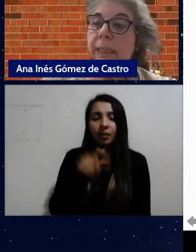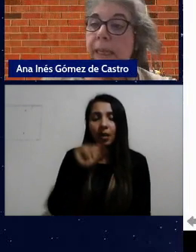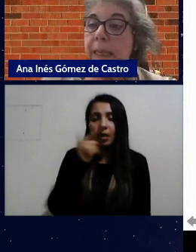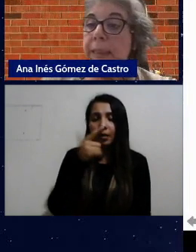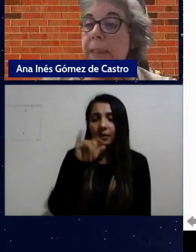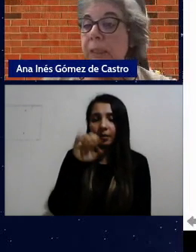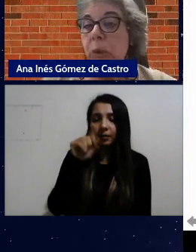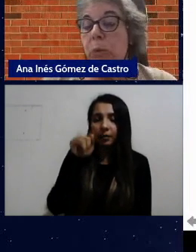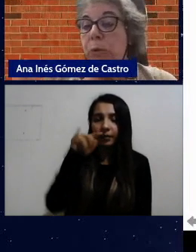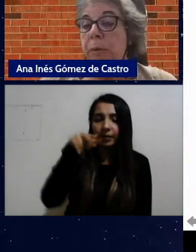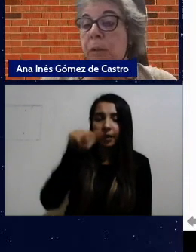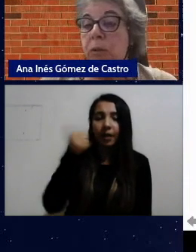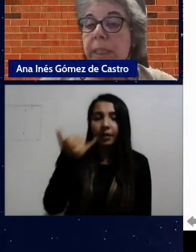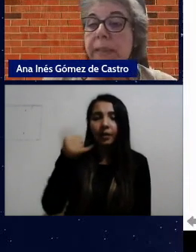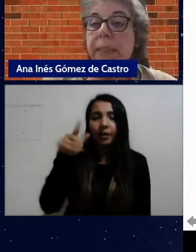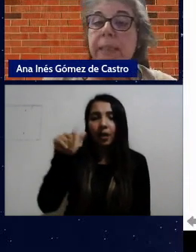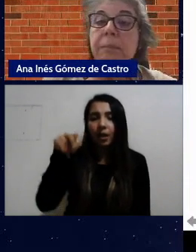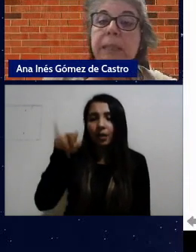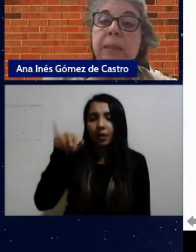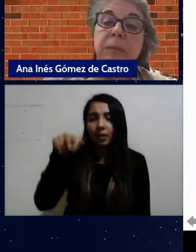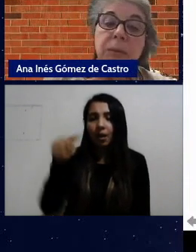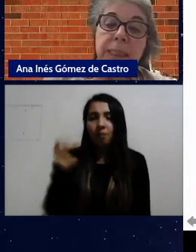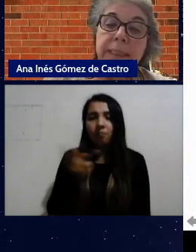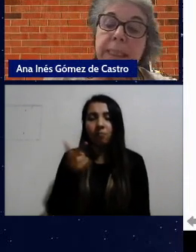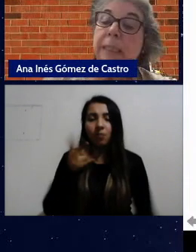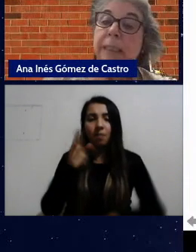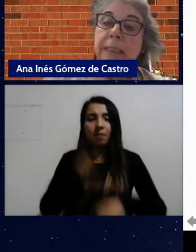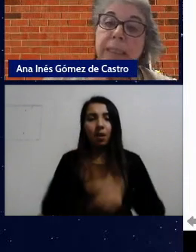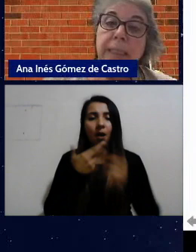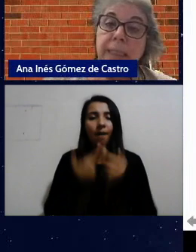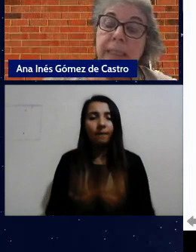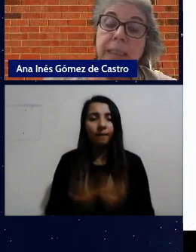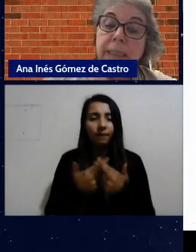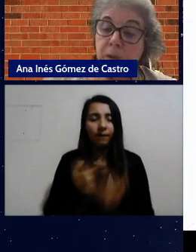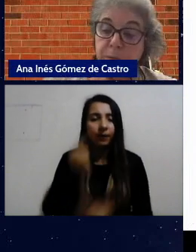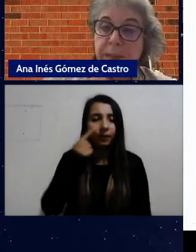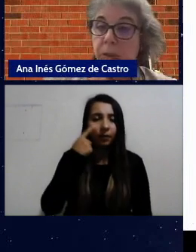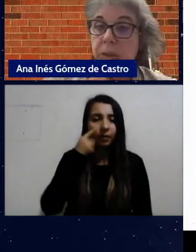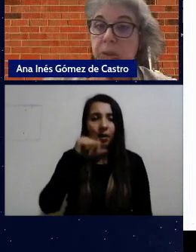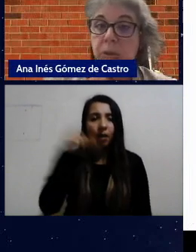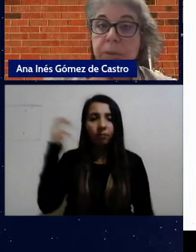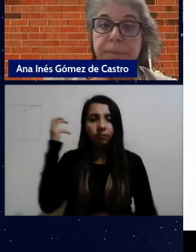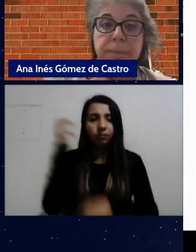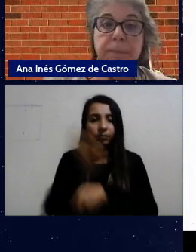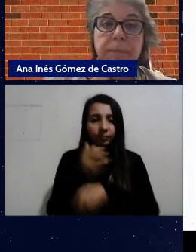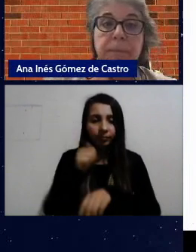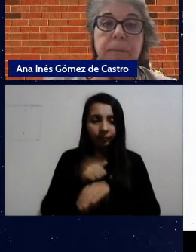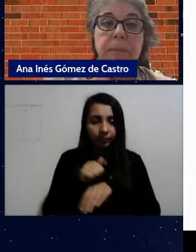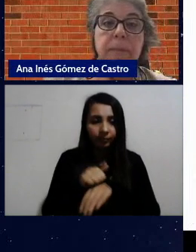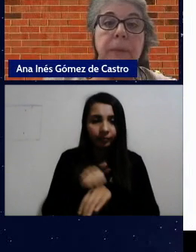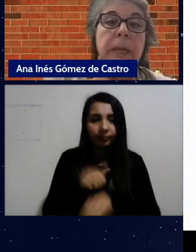glicina y la alanina son los que están en mayor abundancia en los meteoritos.